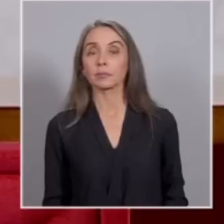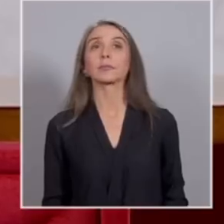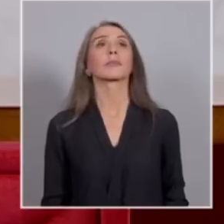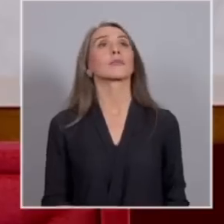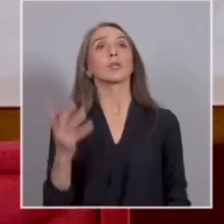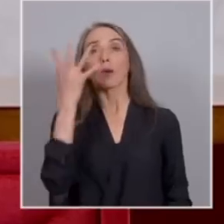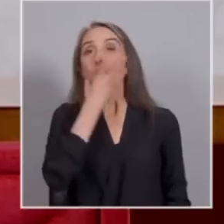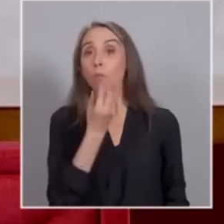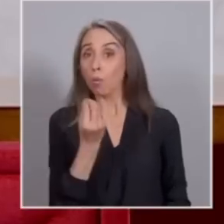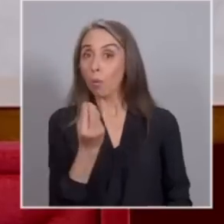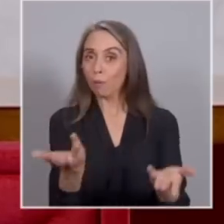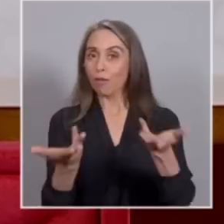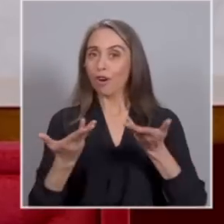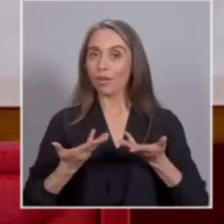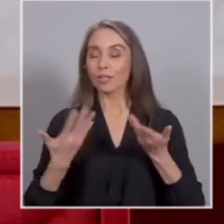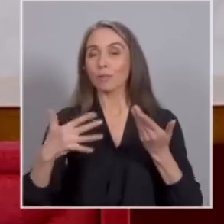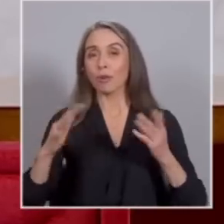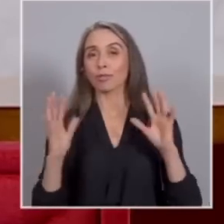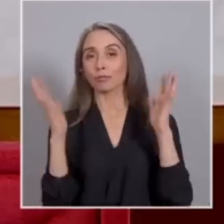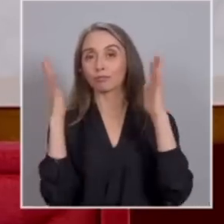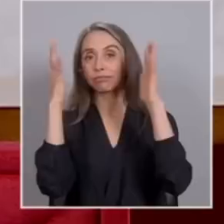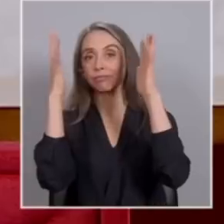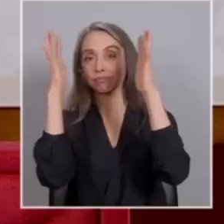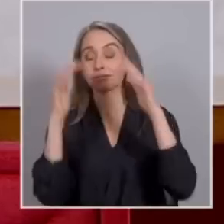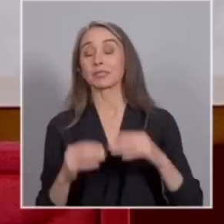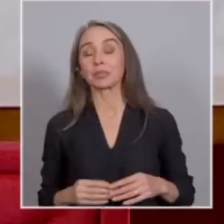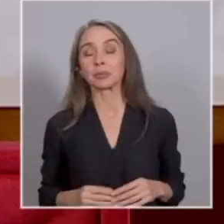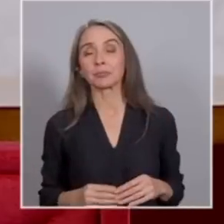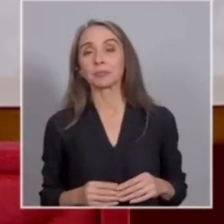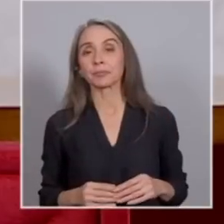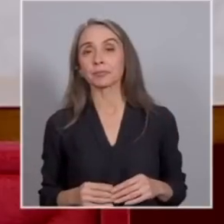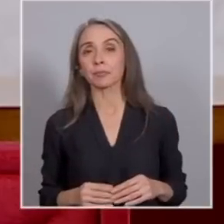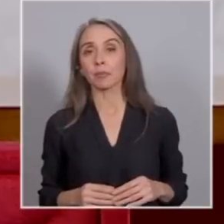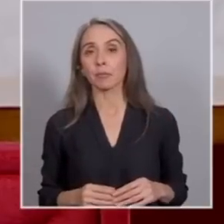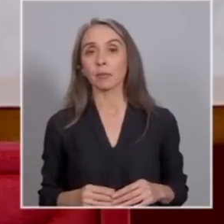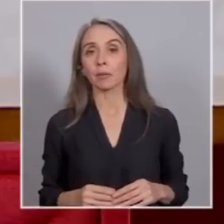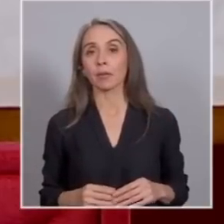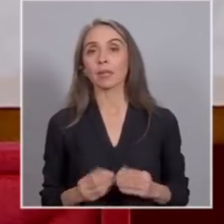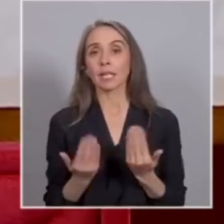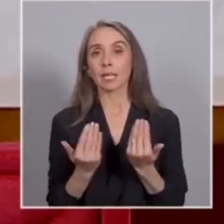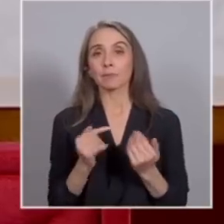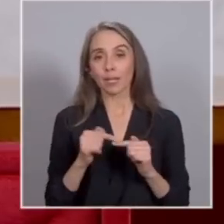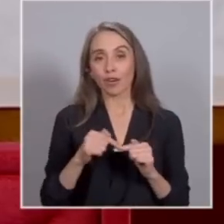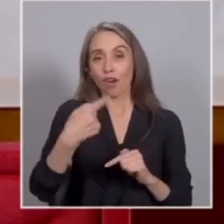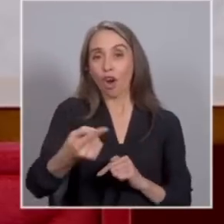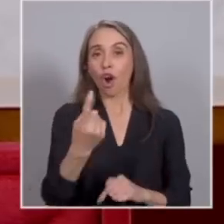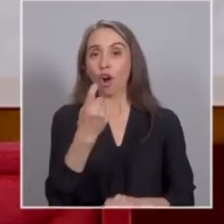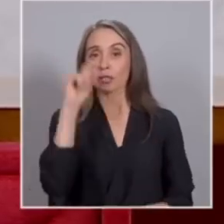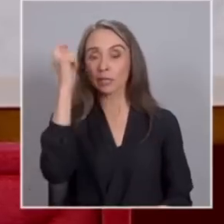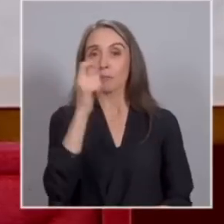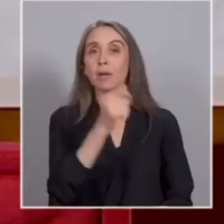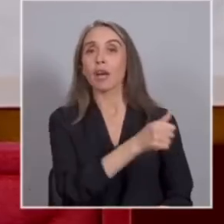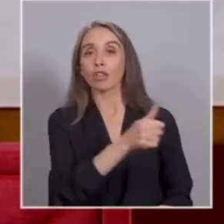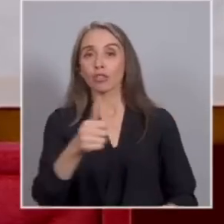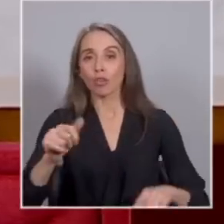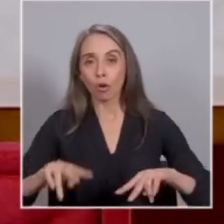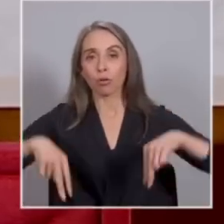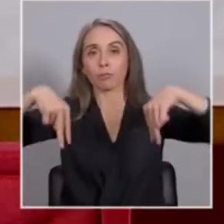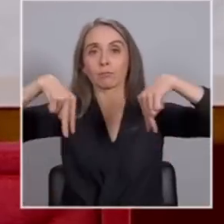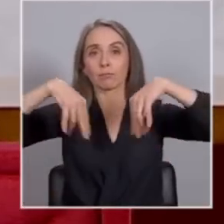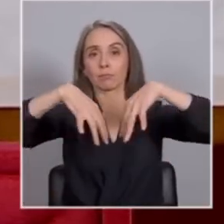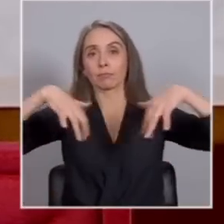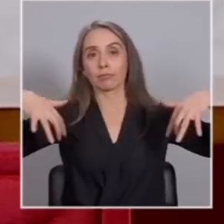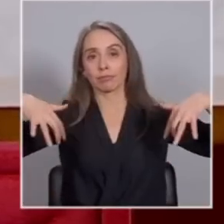Lo exigimos. Esto fue muy bonito e importante, ¿eh? Espero que de aquí al 11 seamos todos los que nos levantemos.